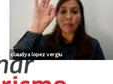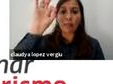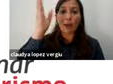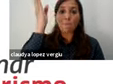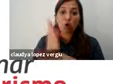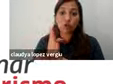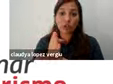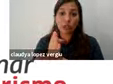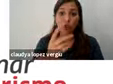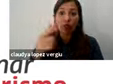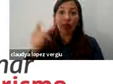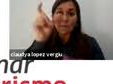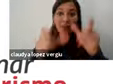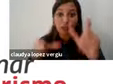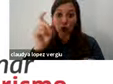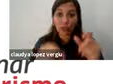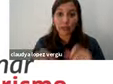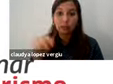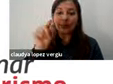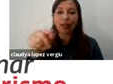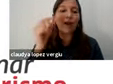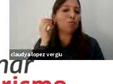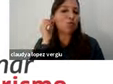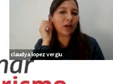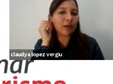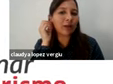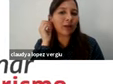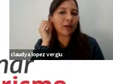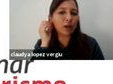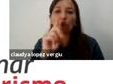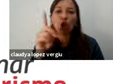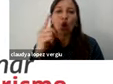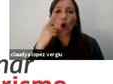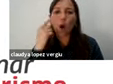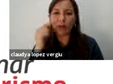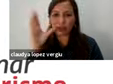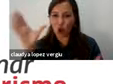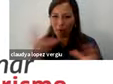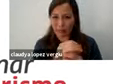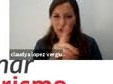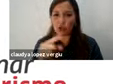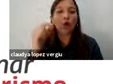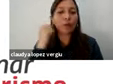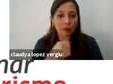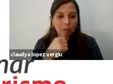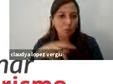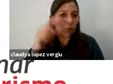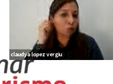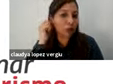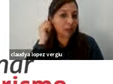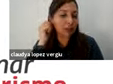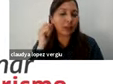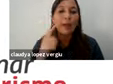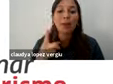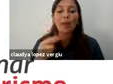sino también aquellas empresas donde distintos grupos o distintas mujeres están en